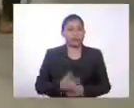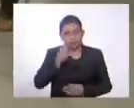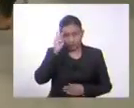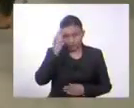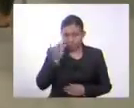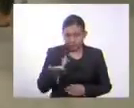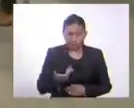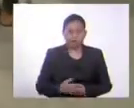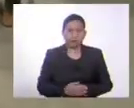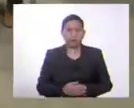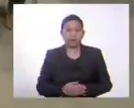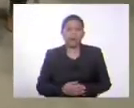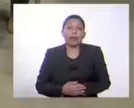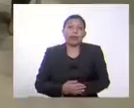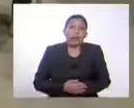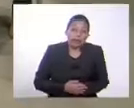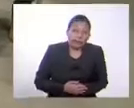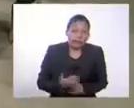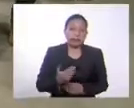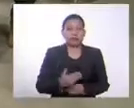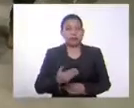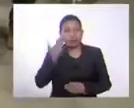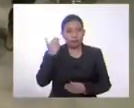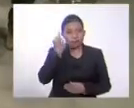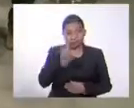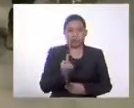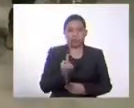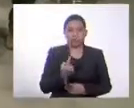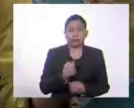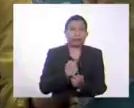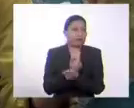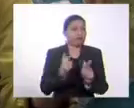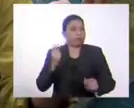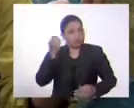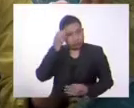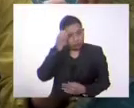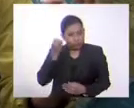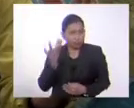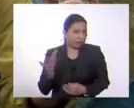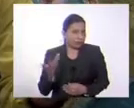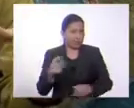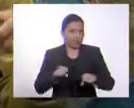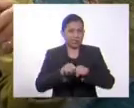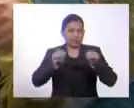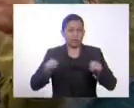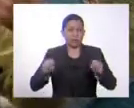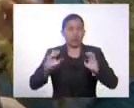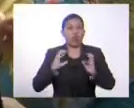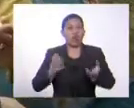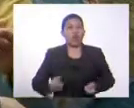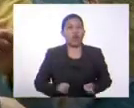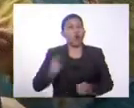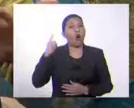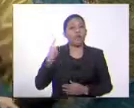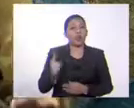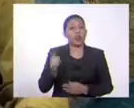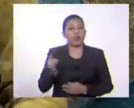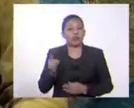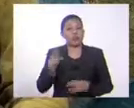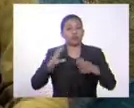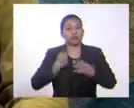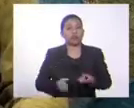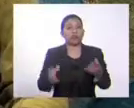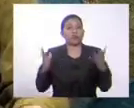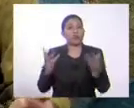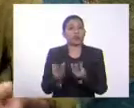sistema donde el gobierno debería de ser bien reducido y entonces estaba viendo que no había una propuesta para hacerse cargo de la parte